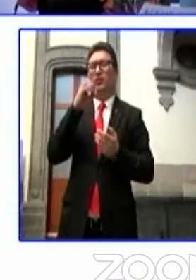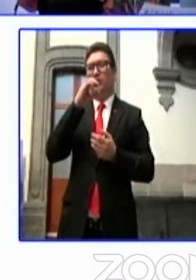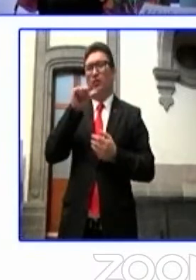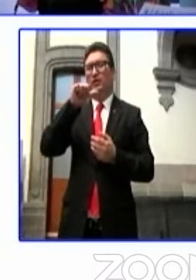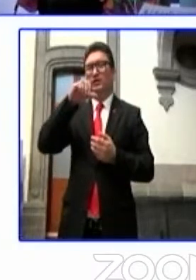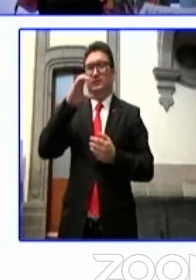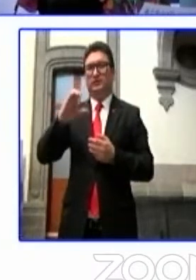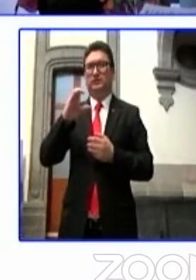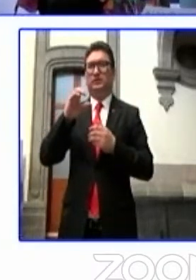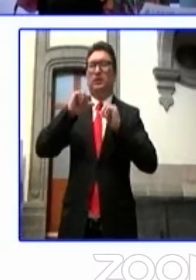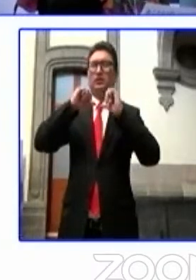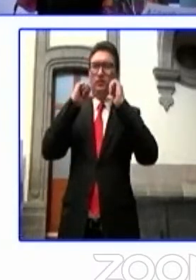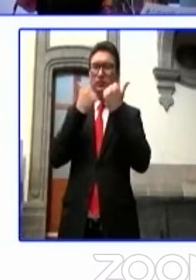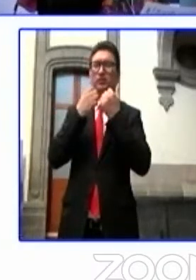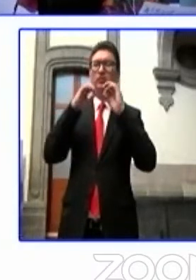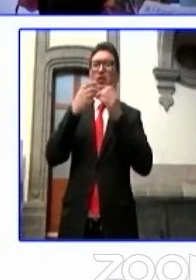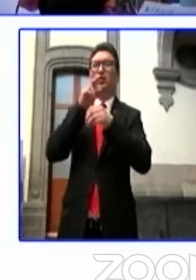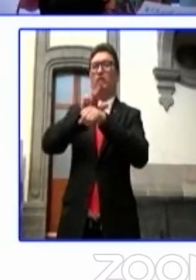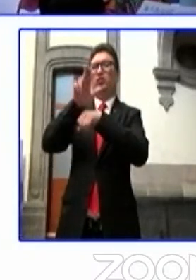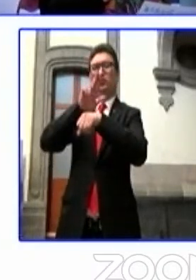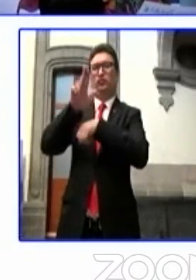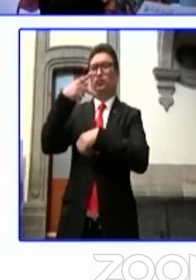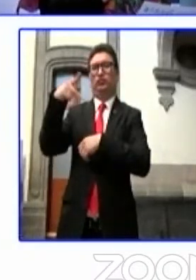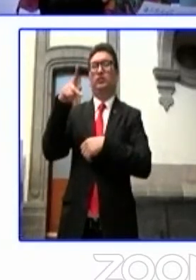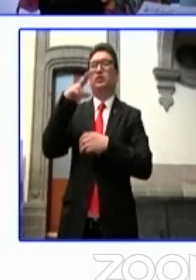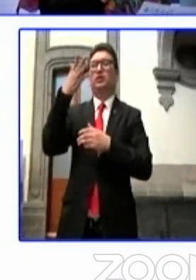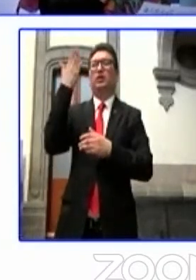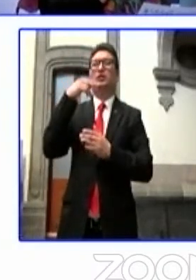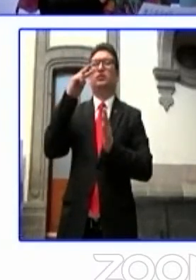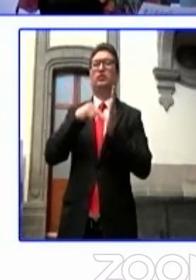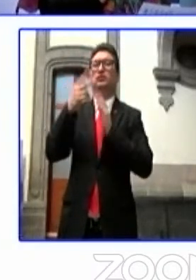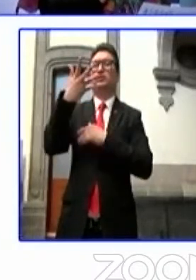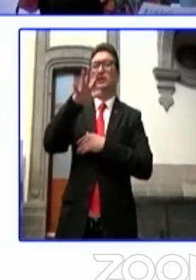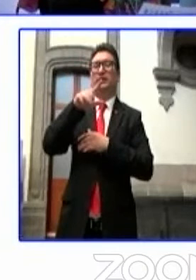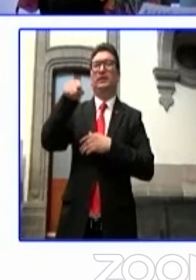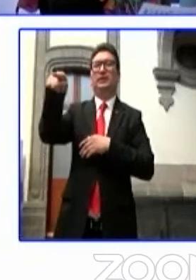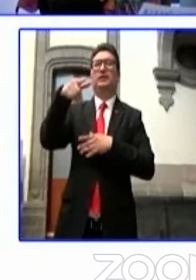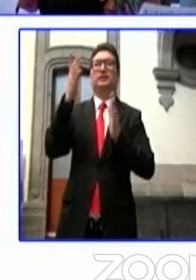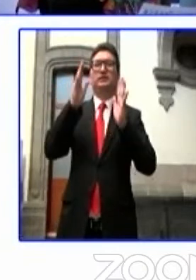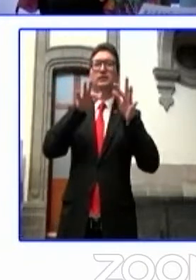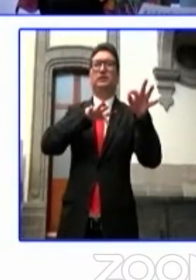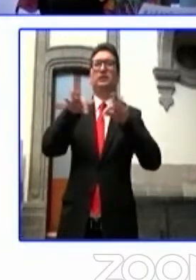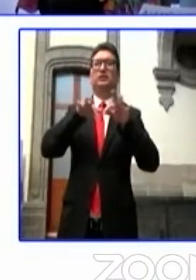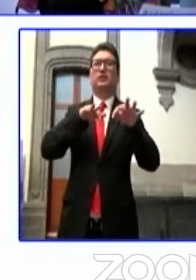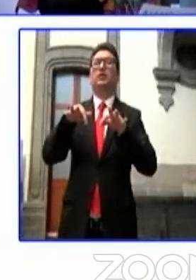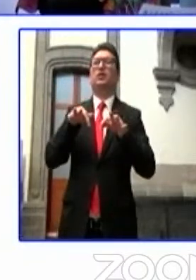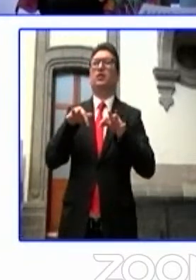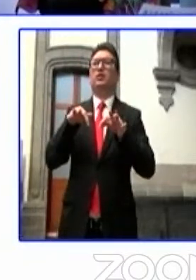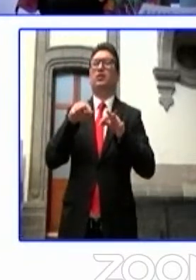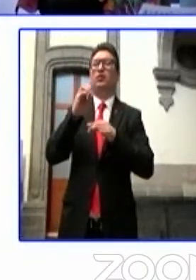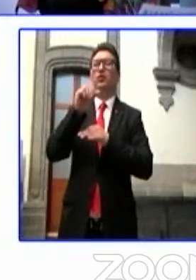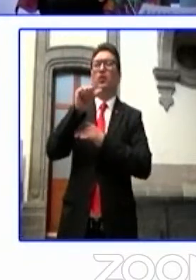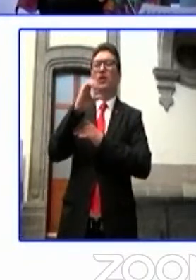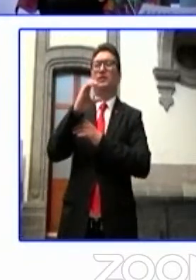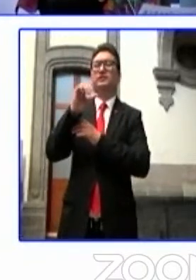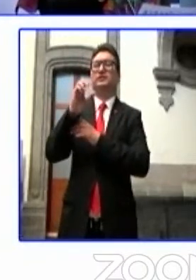organización, bueno, no sé qué, de Honduras. Desde el 2010 ha trabajado por